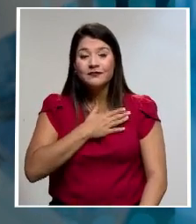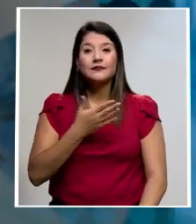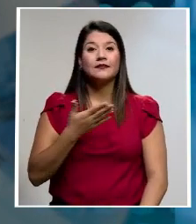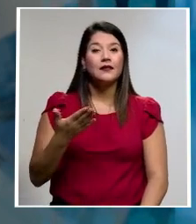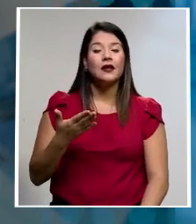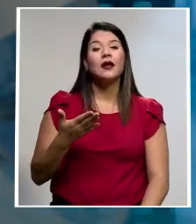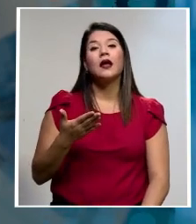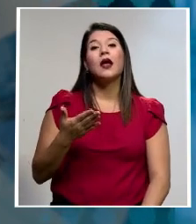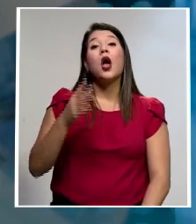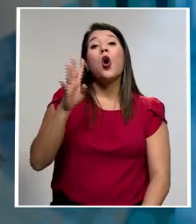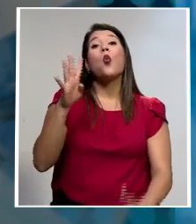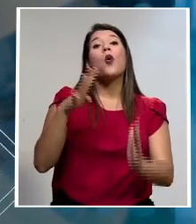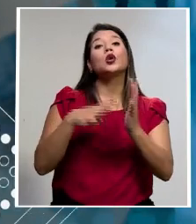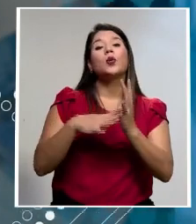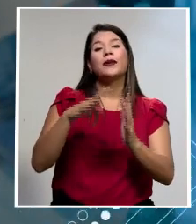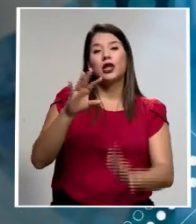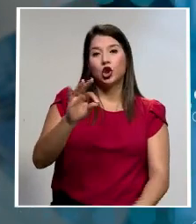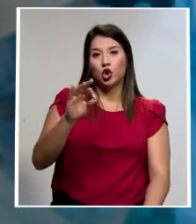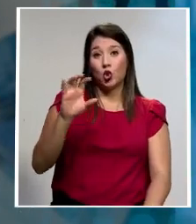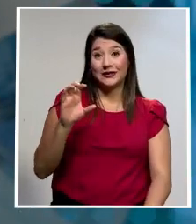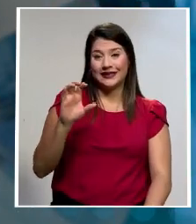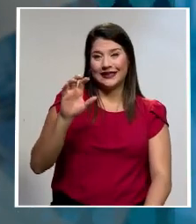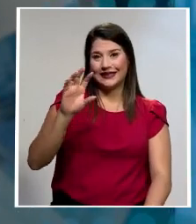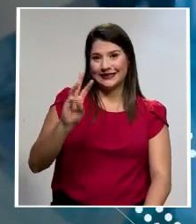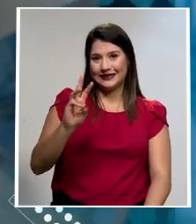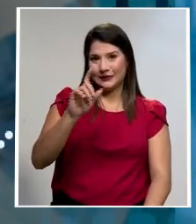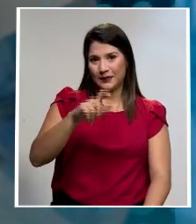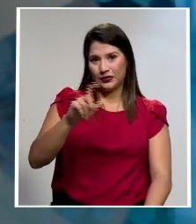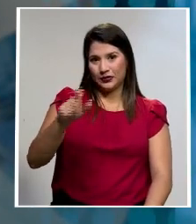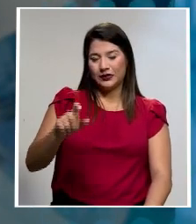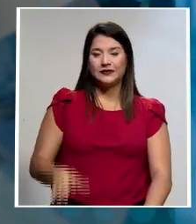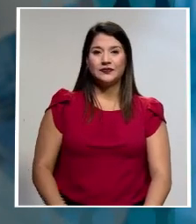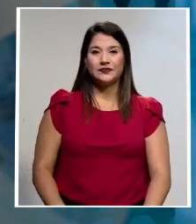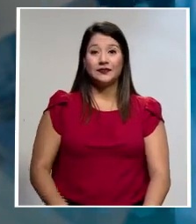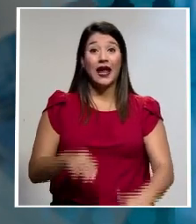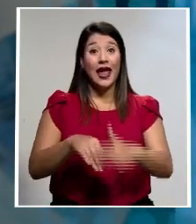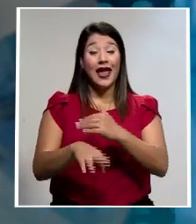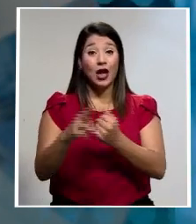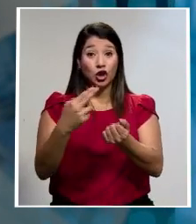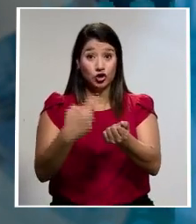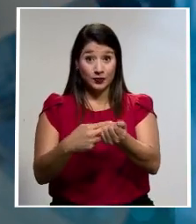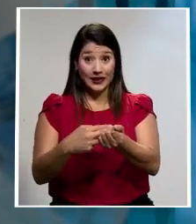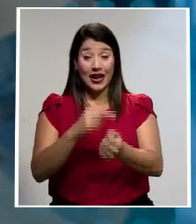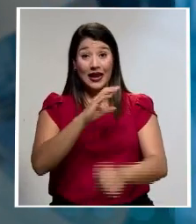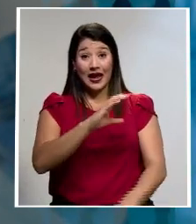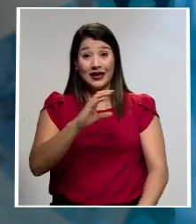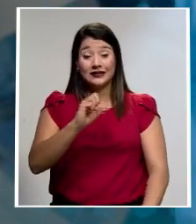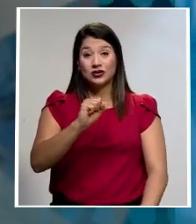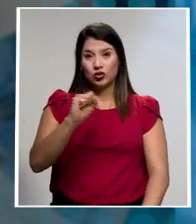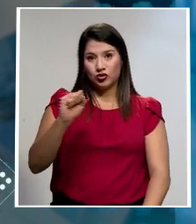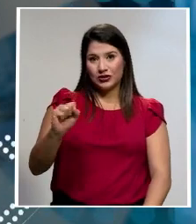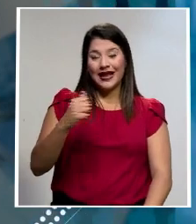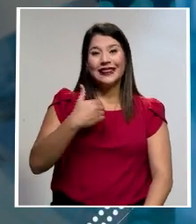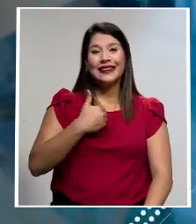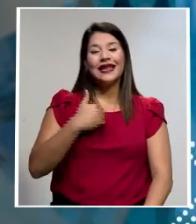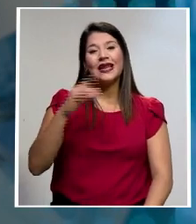se lamenta el fallecimiento de 4.906 personas. En los hospitales de la Caja hay